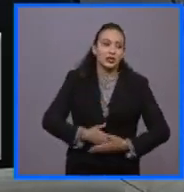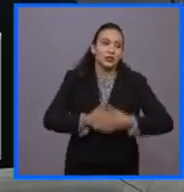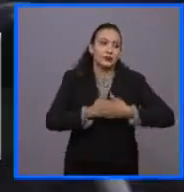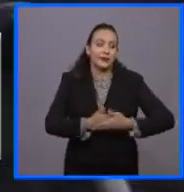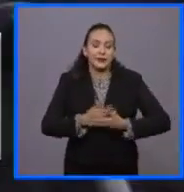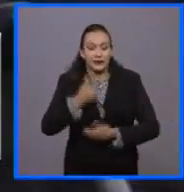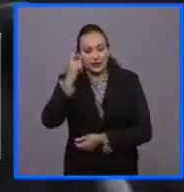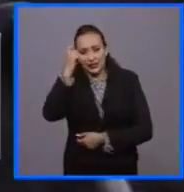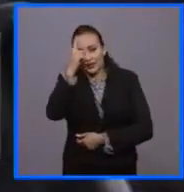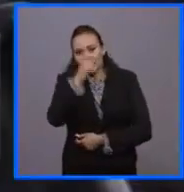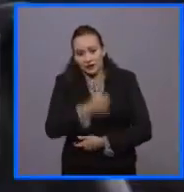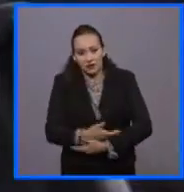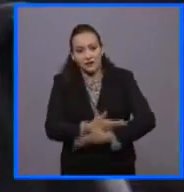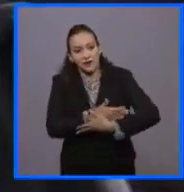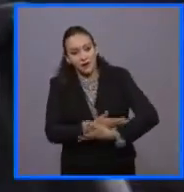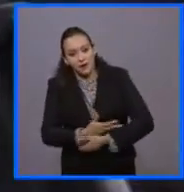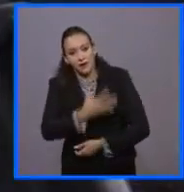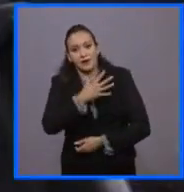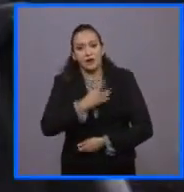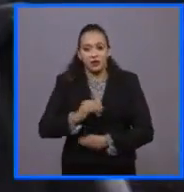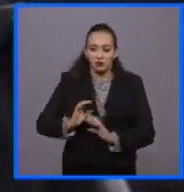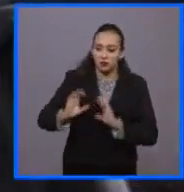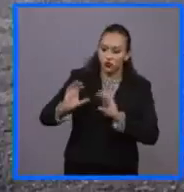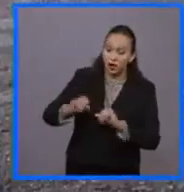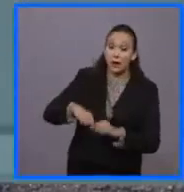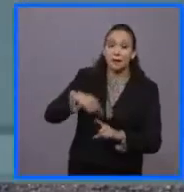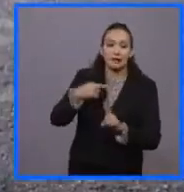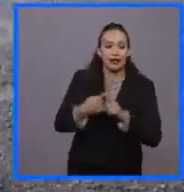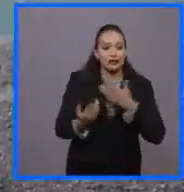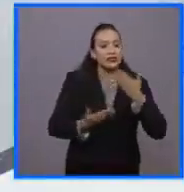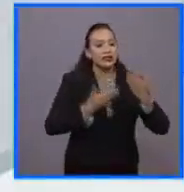cuidado de sus hijos, aún en el ámbito universitario.